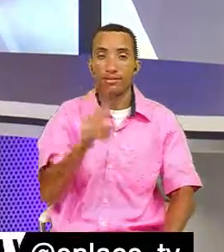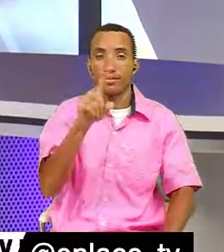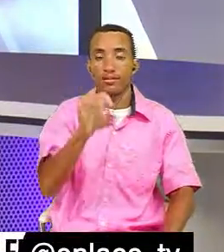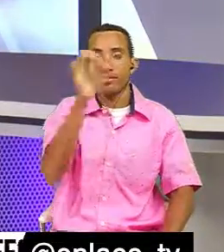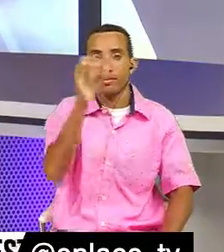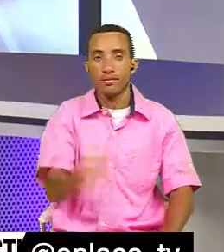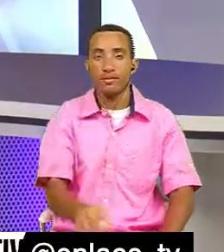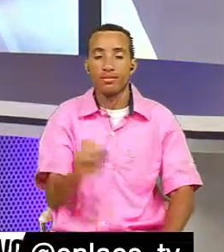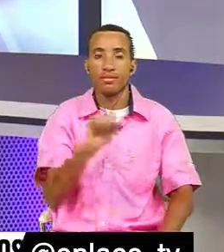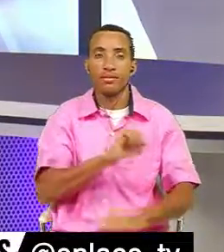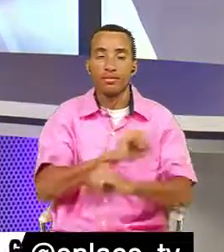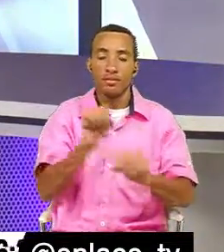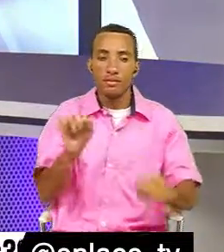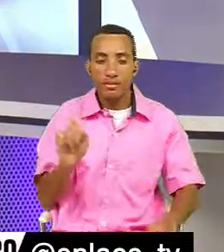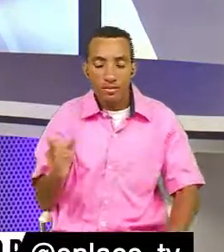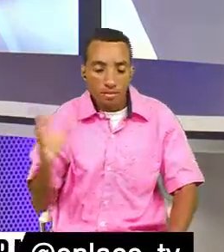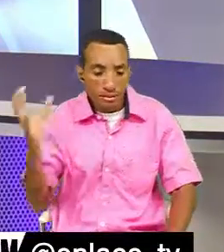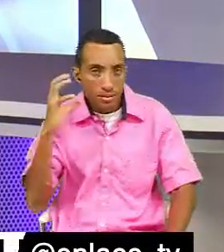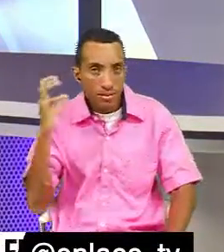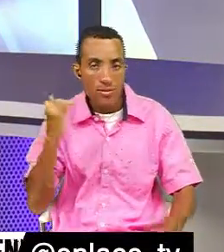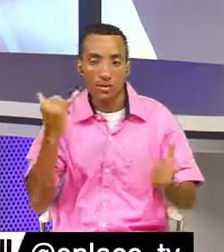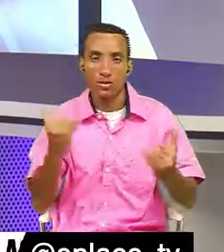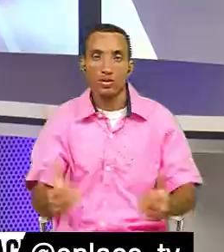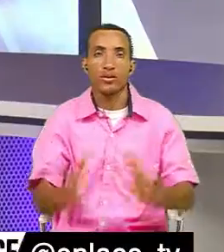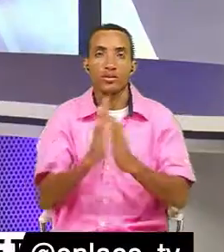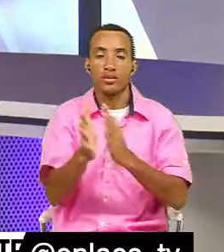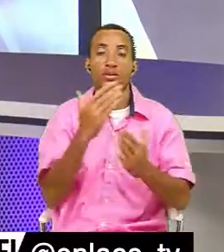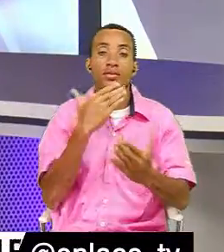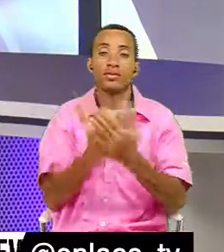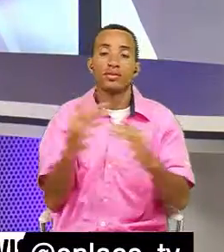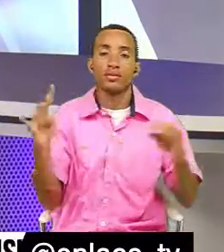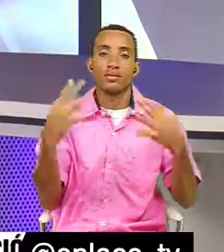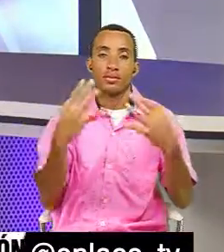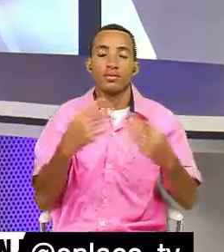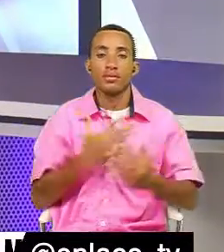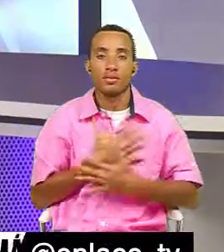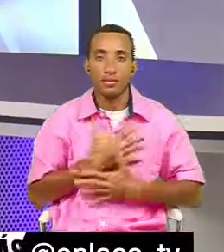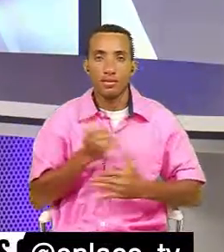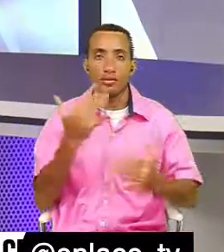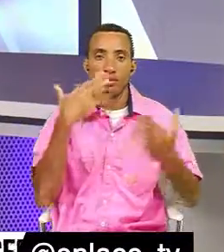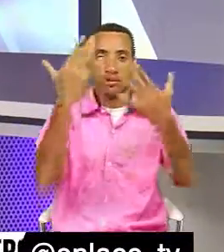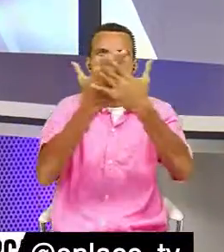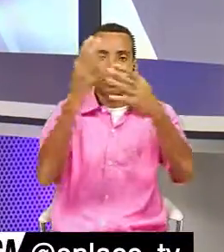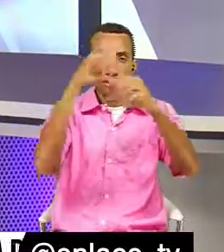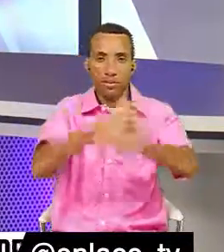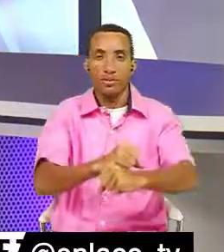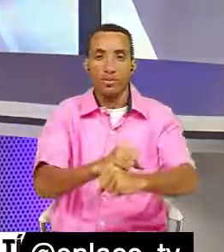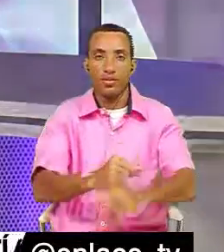6:00 a.m. en Enlace Radio. Esto es todo por el momento. Gracias por acompañarnos y que tengan una feliz noche.